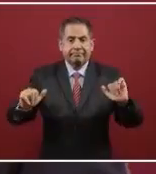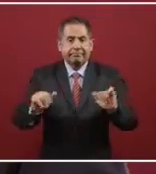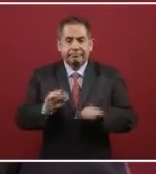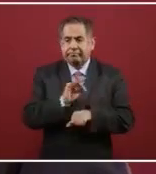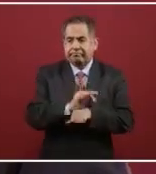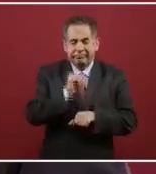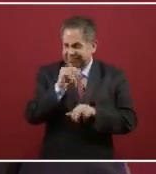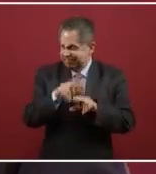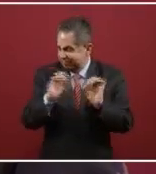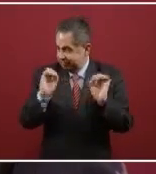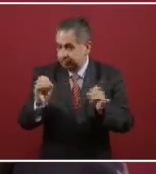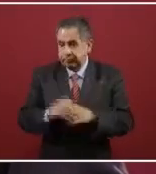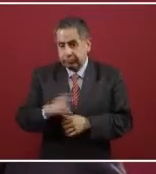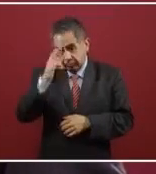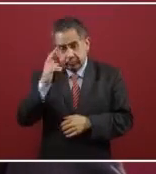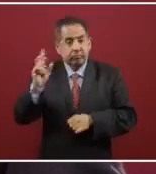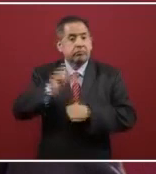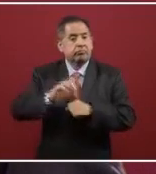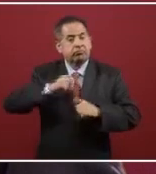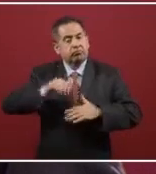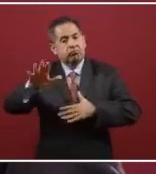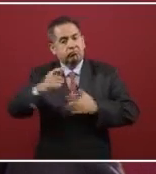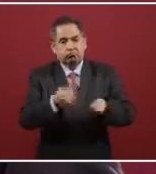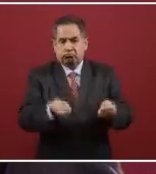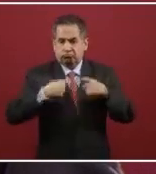Lo dije el día que tomé posesión.